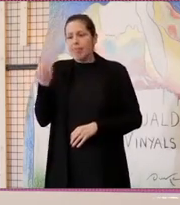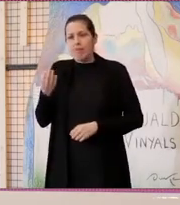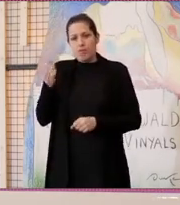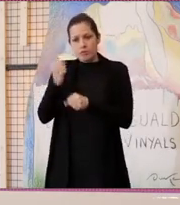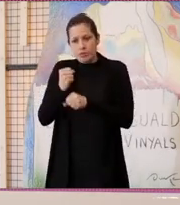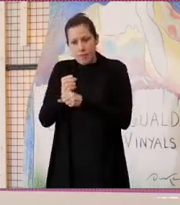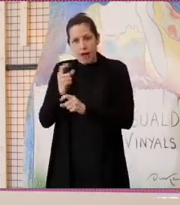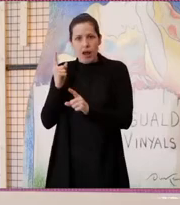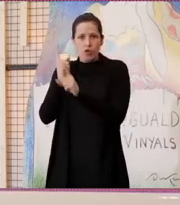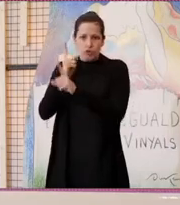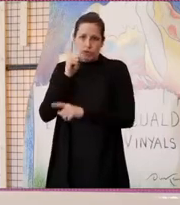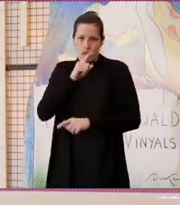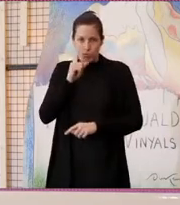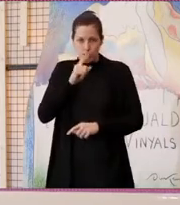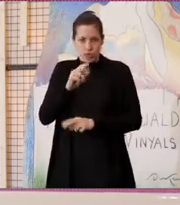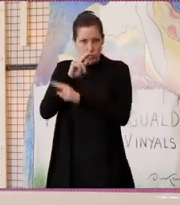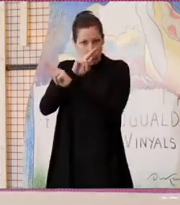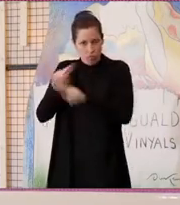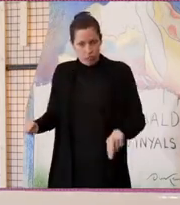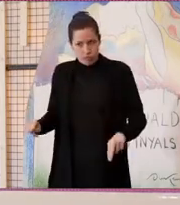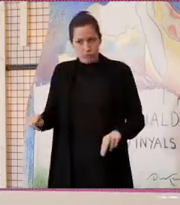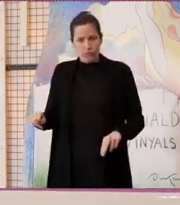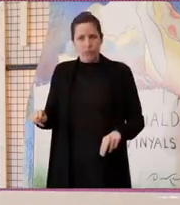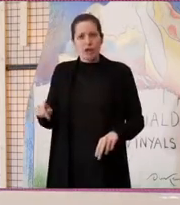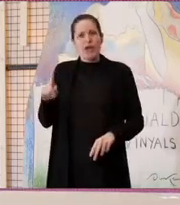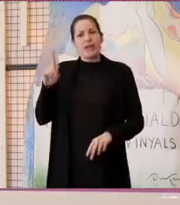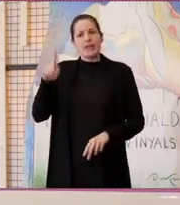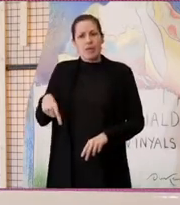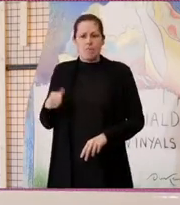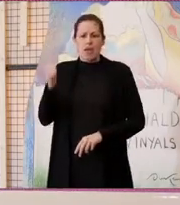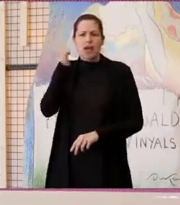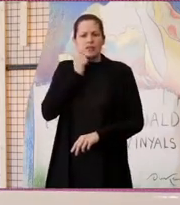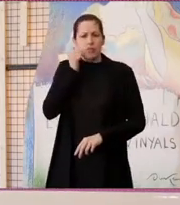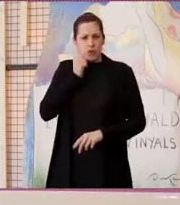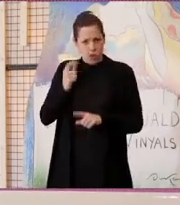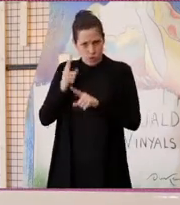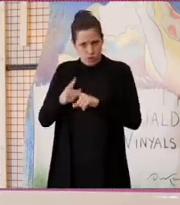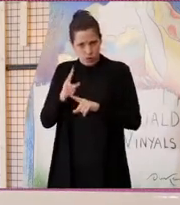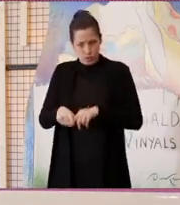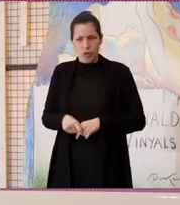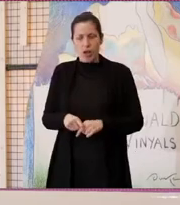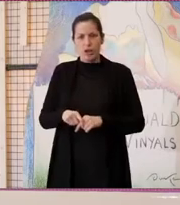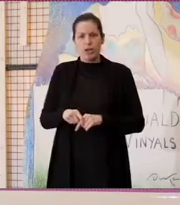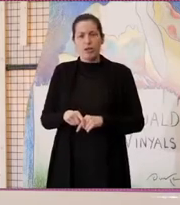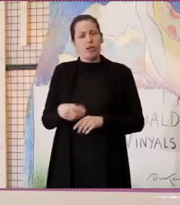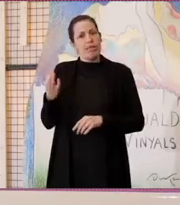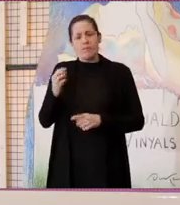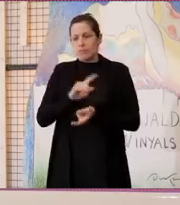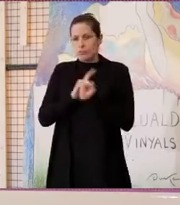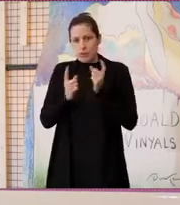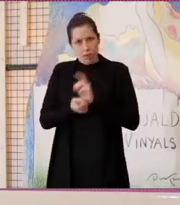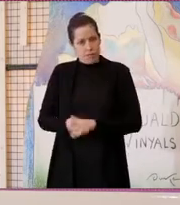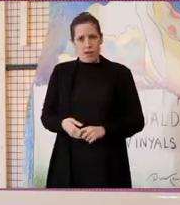la prostitución y la trata de seres humanos con fines de explotación sexual o Seguiremos con ese imaginario de que es posible